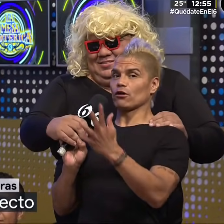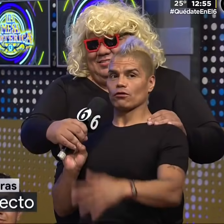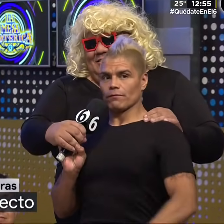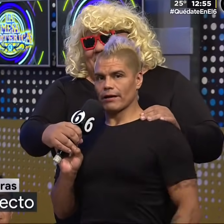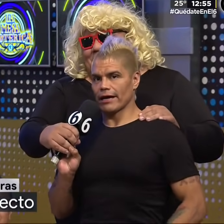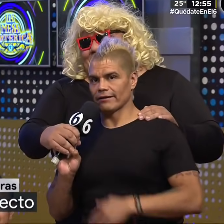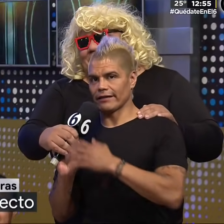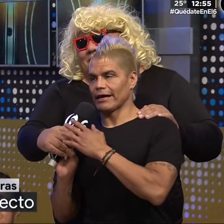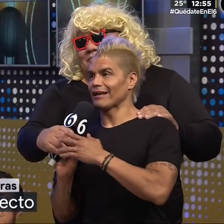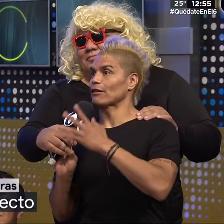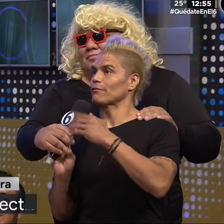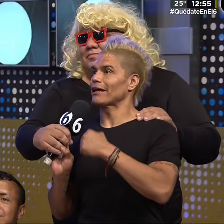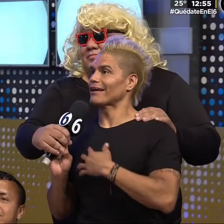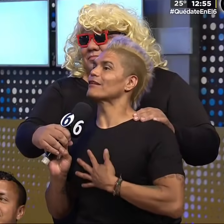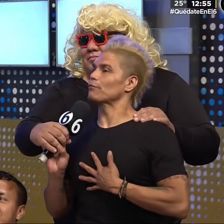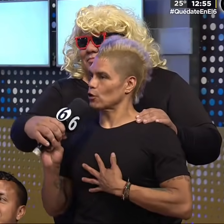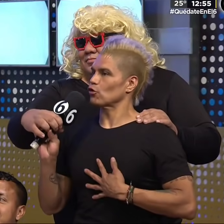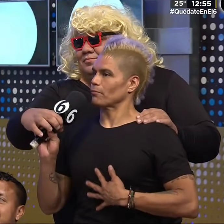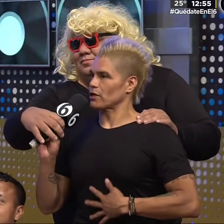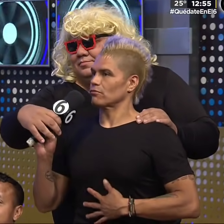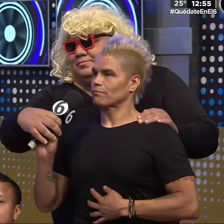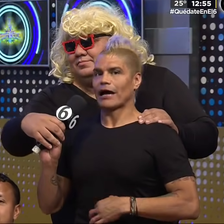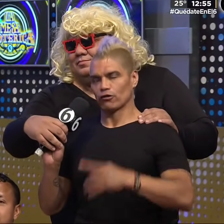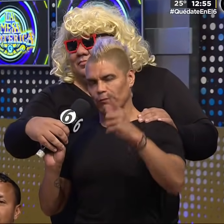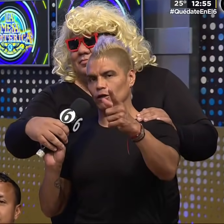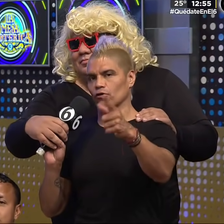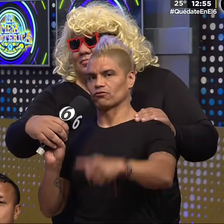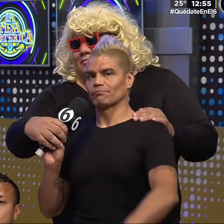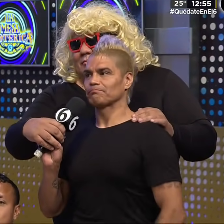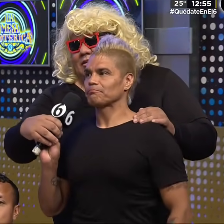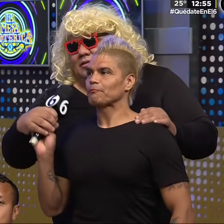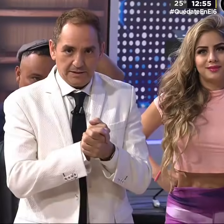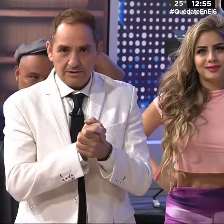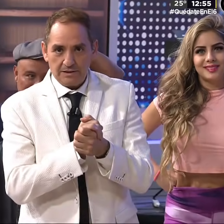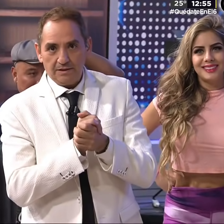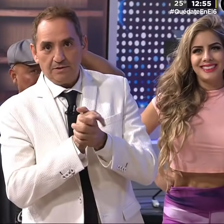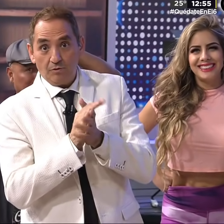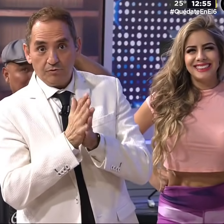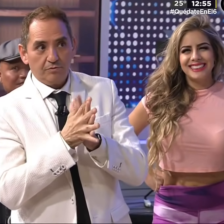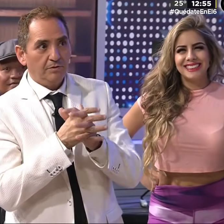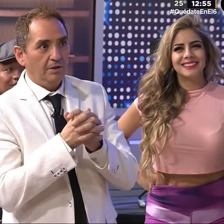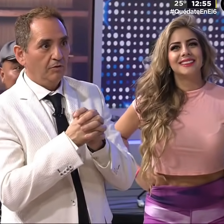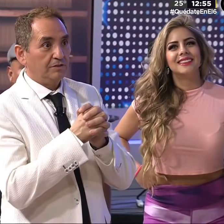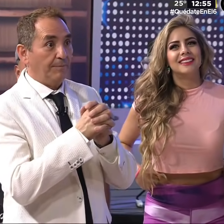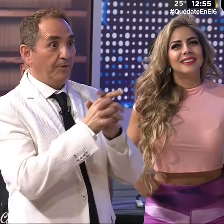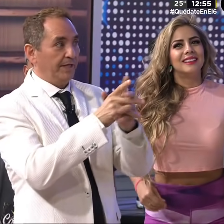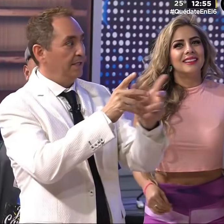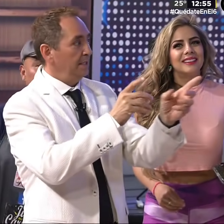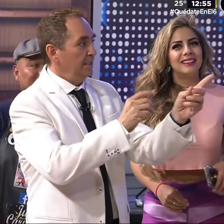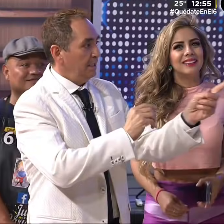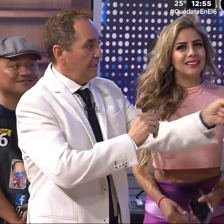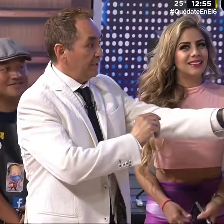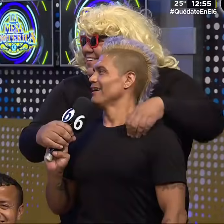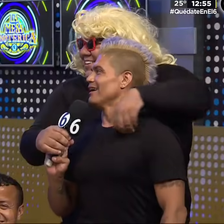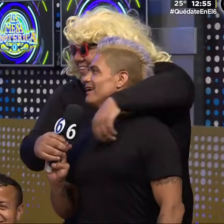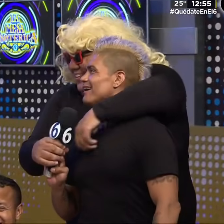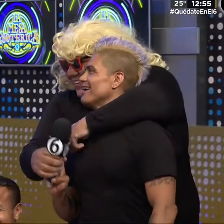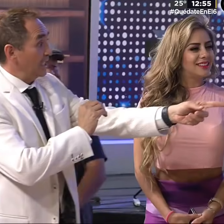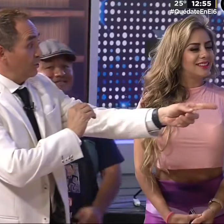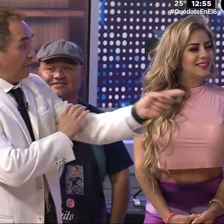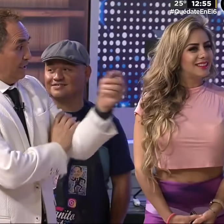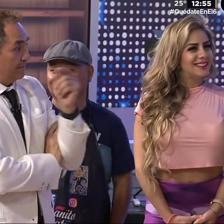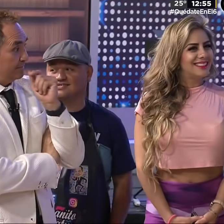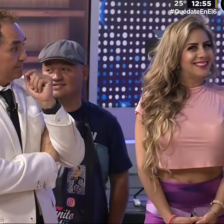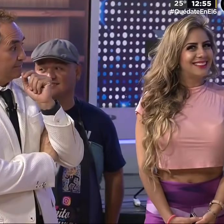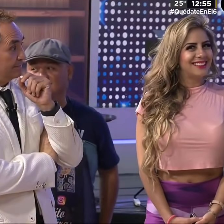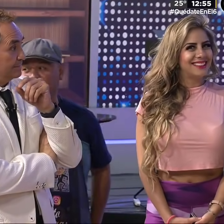Iluminate, señor. El 2 de mayo. Este domingo 2 de mayo. Mucha suerte. Espero a todos. Gracias a todos los que apoyan. Y ahora sí, vámonos con